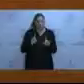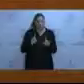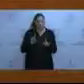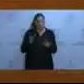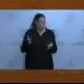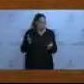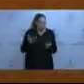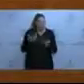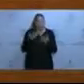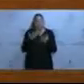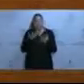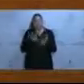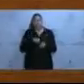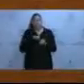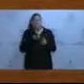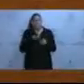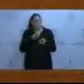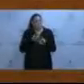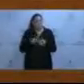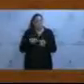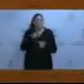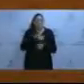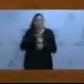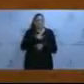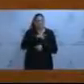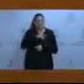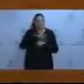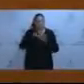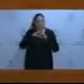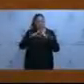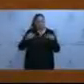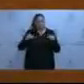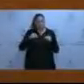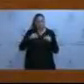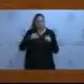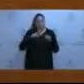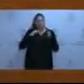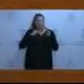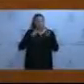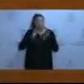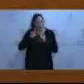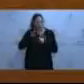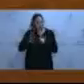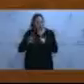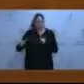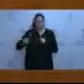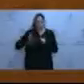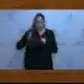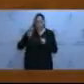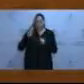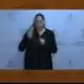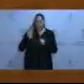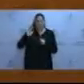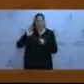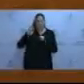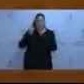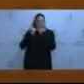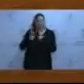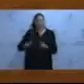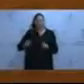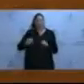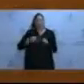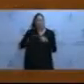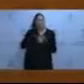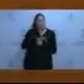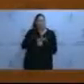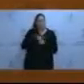Aparece la noticia, el Sindicato Médico Andaluz denunció ayer, con motivo del Día Nacional de la Atención Primaria, que las jornadas de trabajo de este ámbito incluyen atender